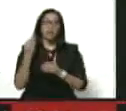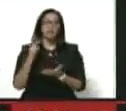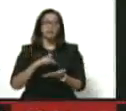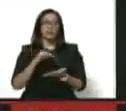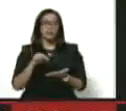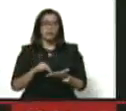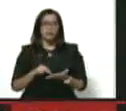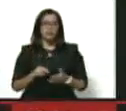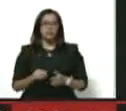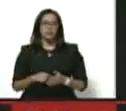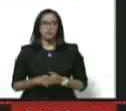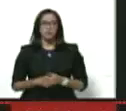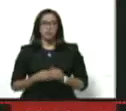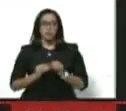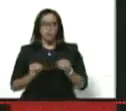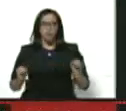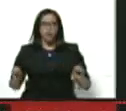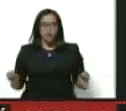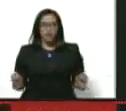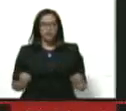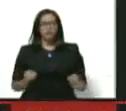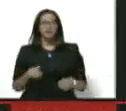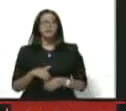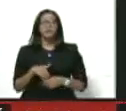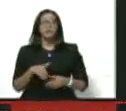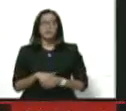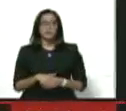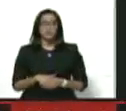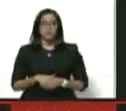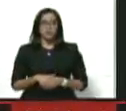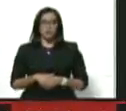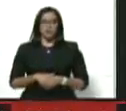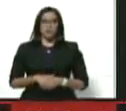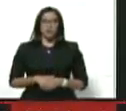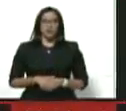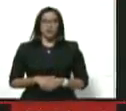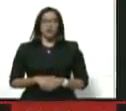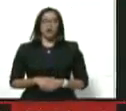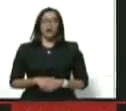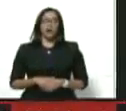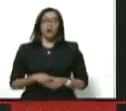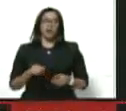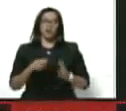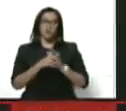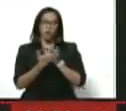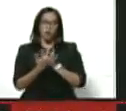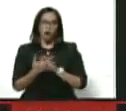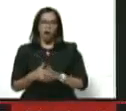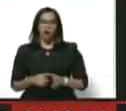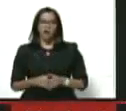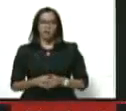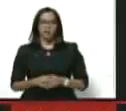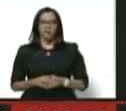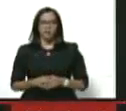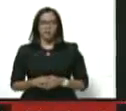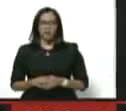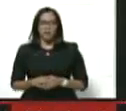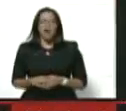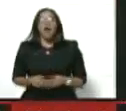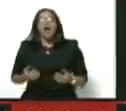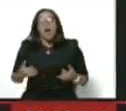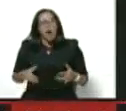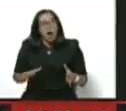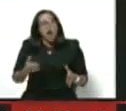popular, en elección popular, en su barrio, ¿sabes? En lo que resta de